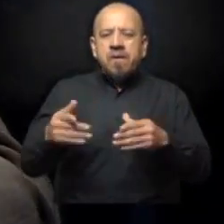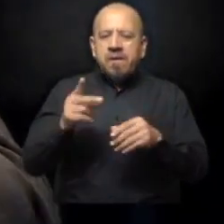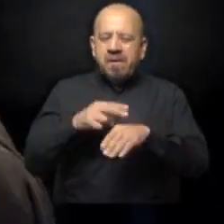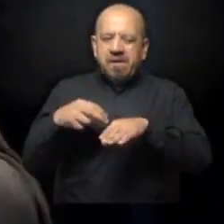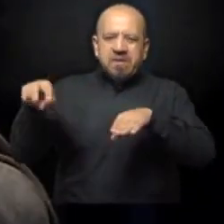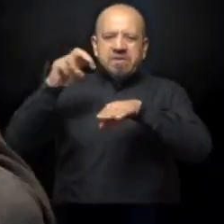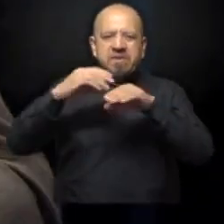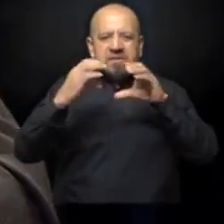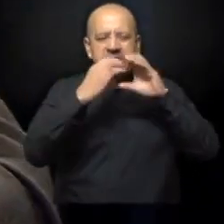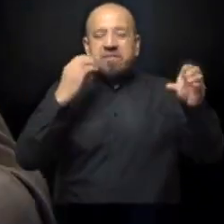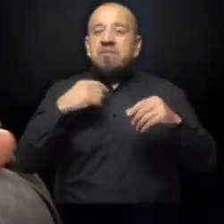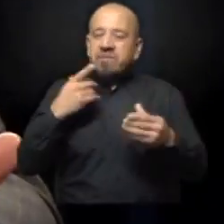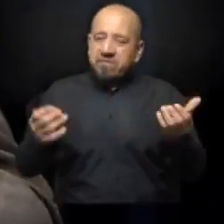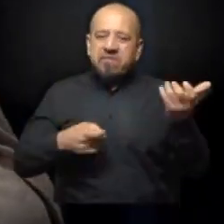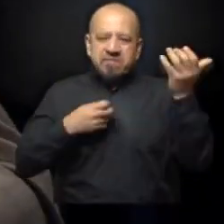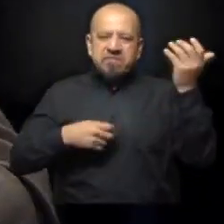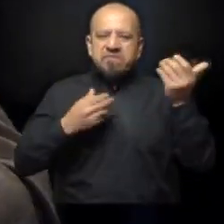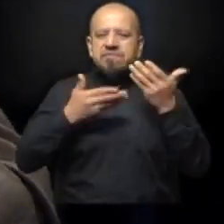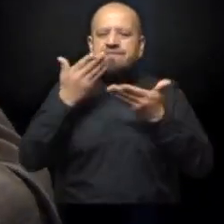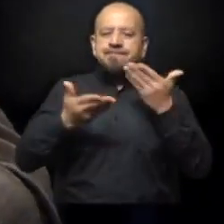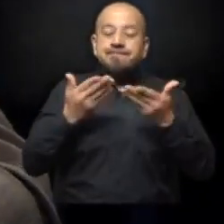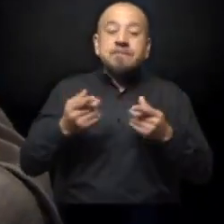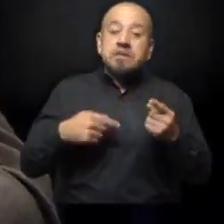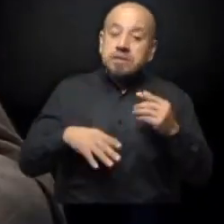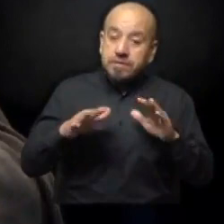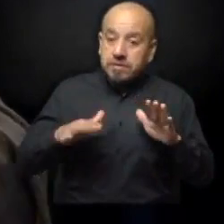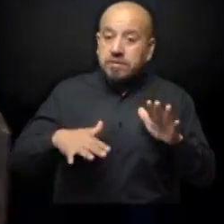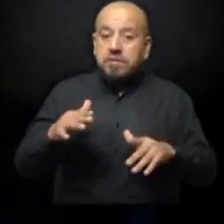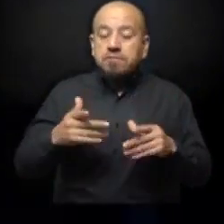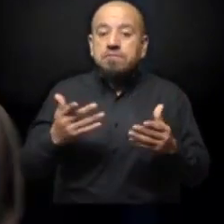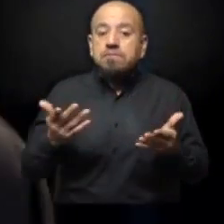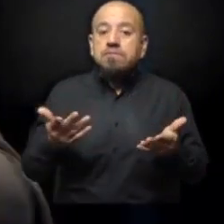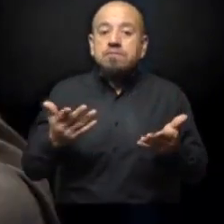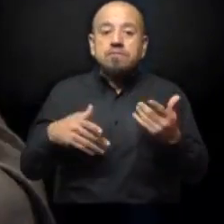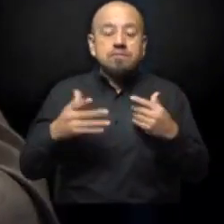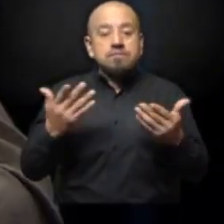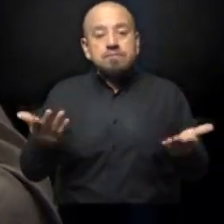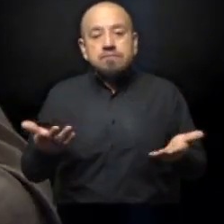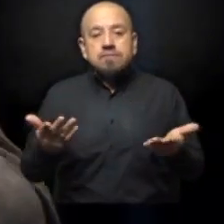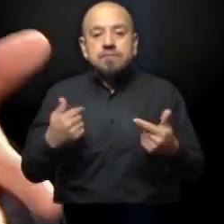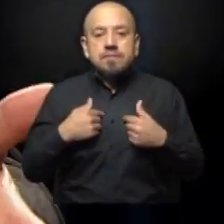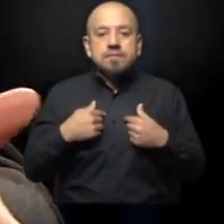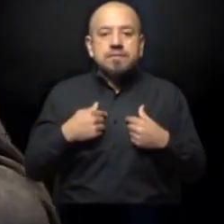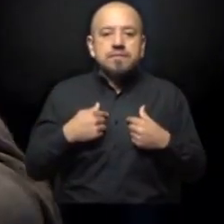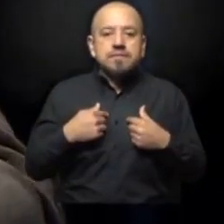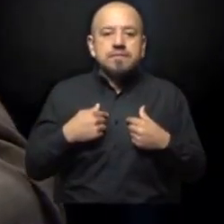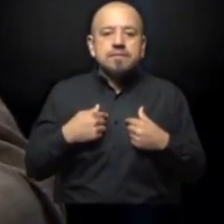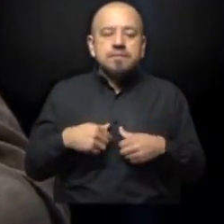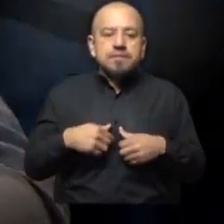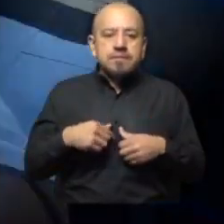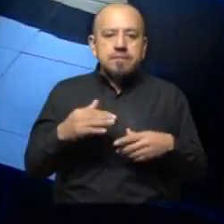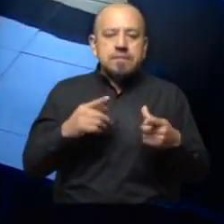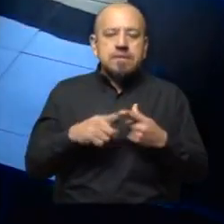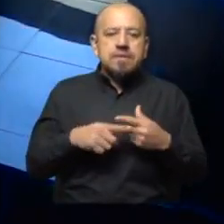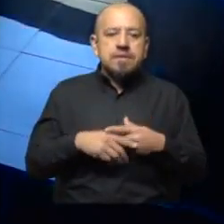otra se anima al hogar y a veces es como alegrarte la el viaje totalmente se